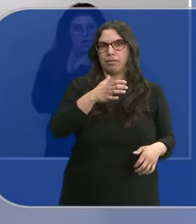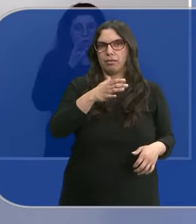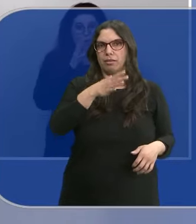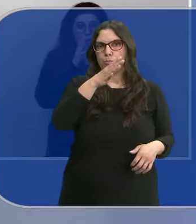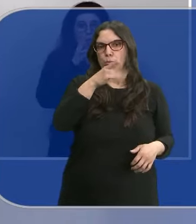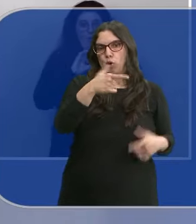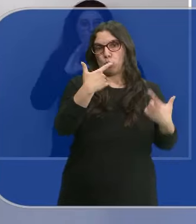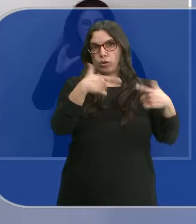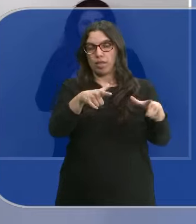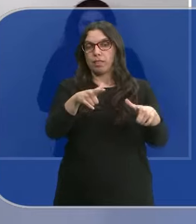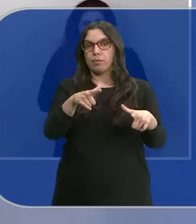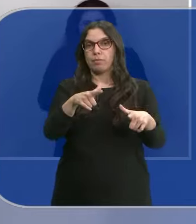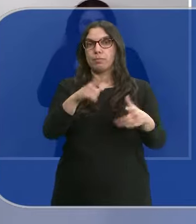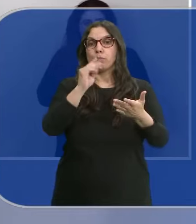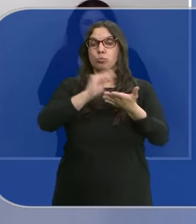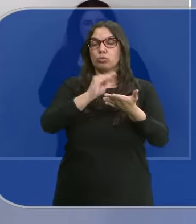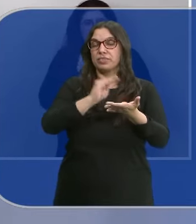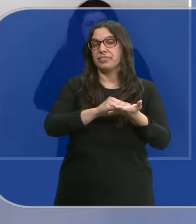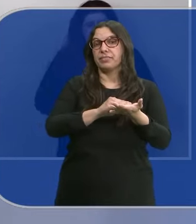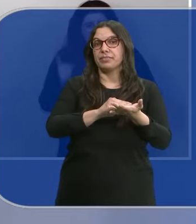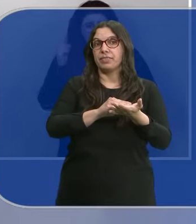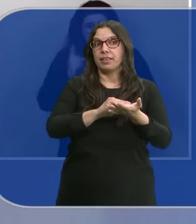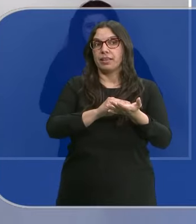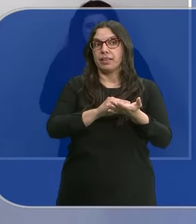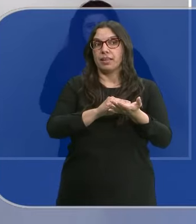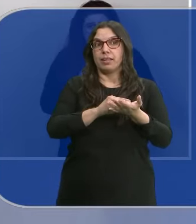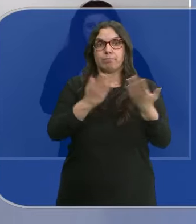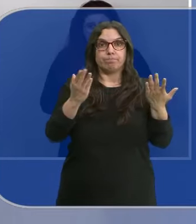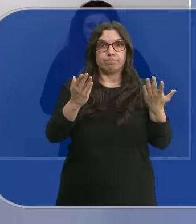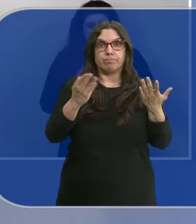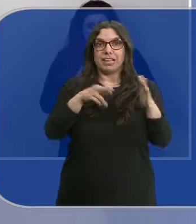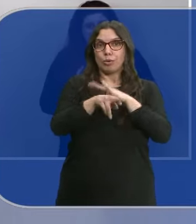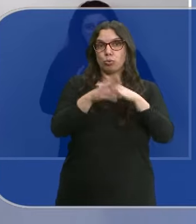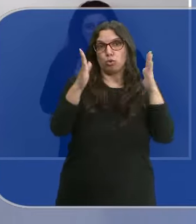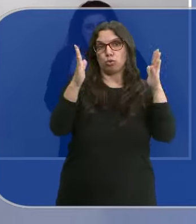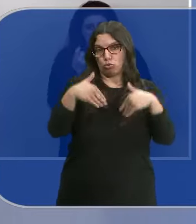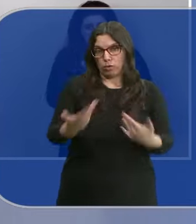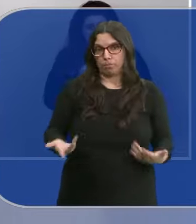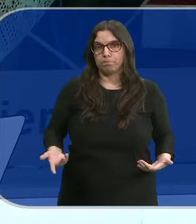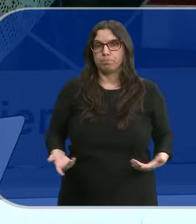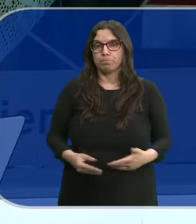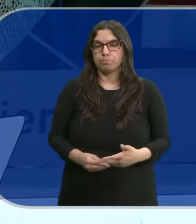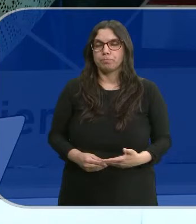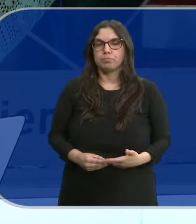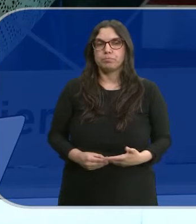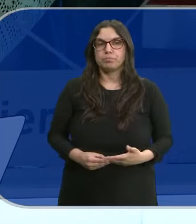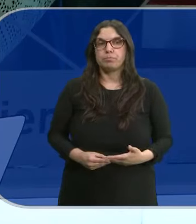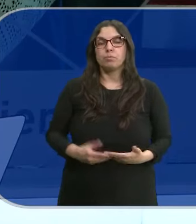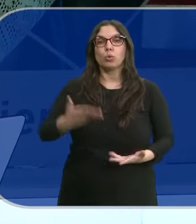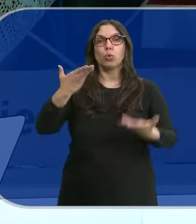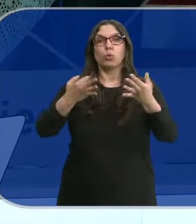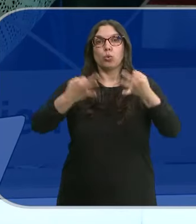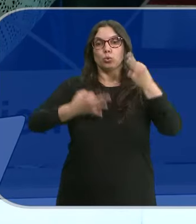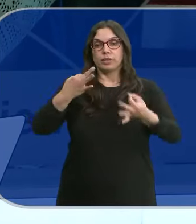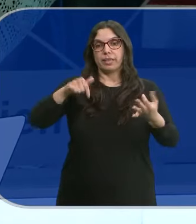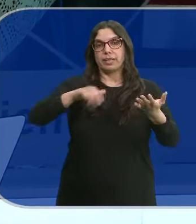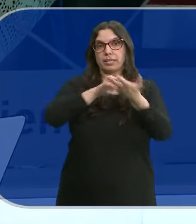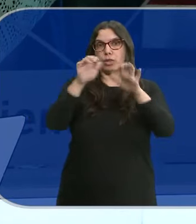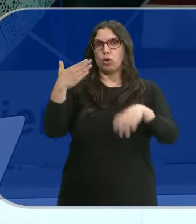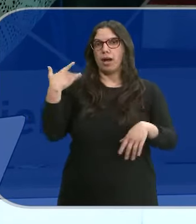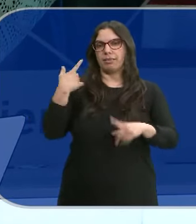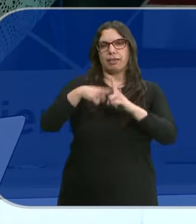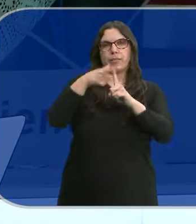unidades que en muchas ocasiones no están suficientemente dotadas. La justicia en Castilla y León tenía un